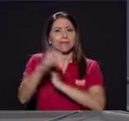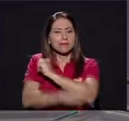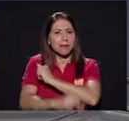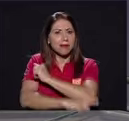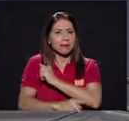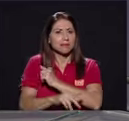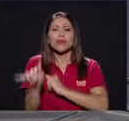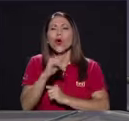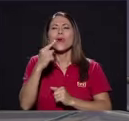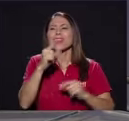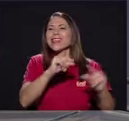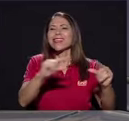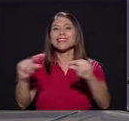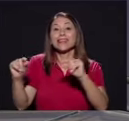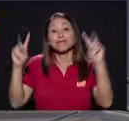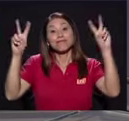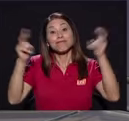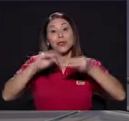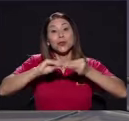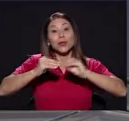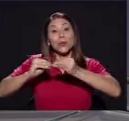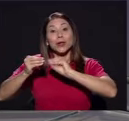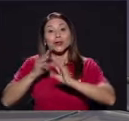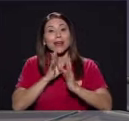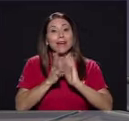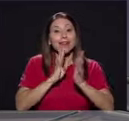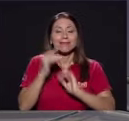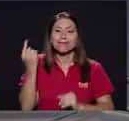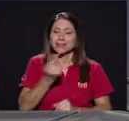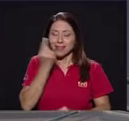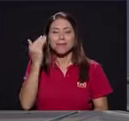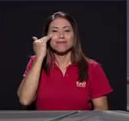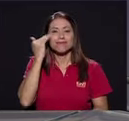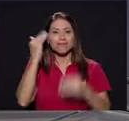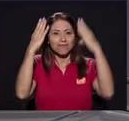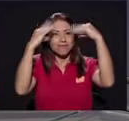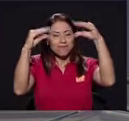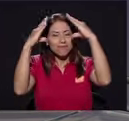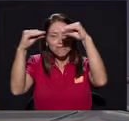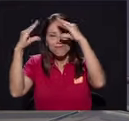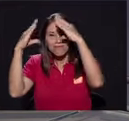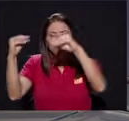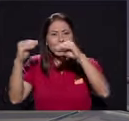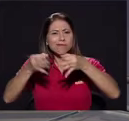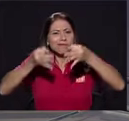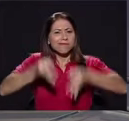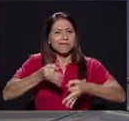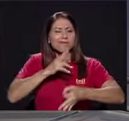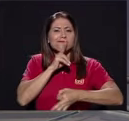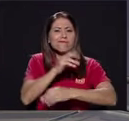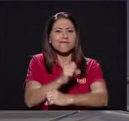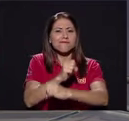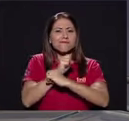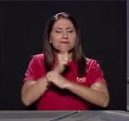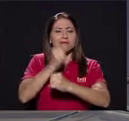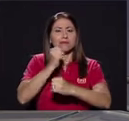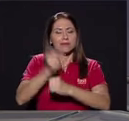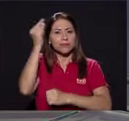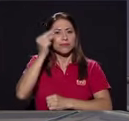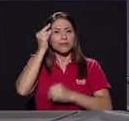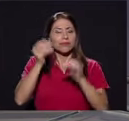en fin. Como dicen por ahí, los números hablan y siempre conocer datos, conocer información fidedigna del quehacer